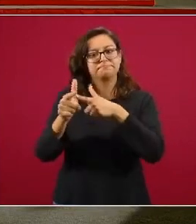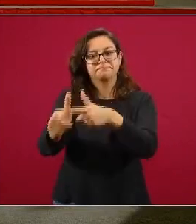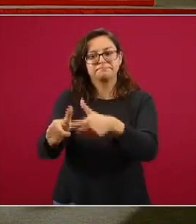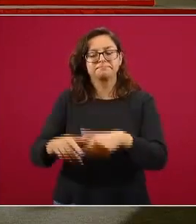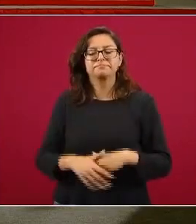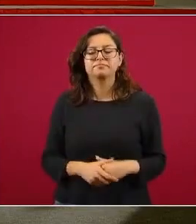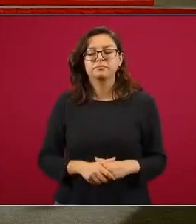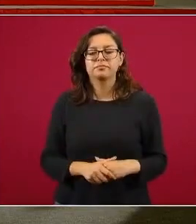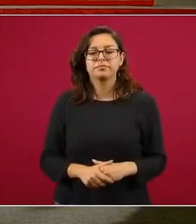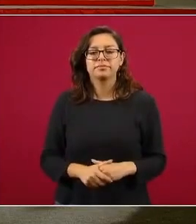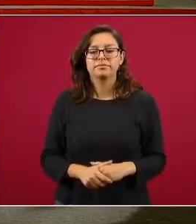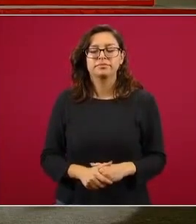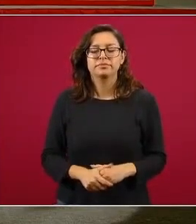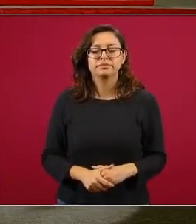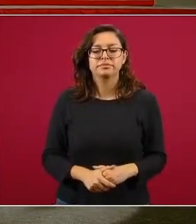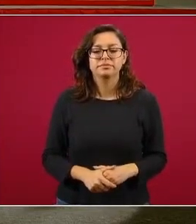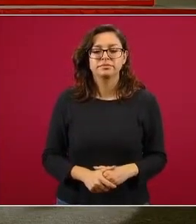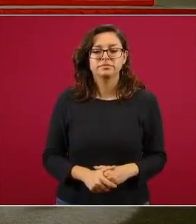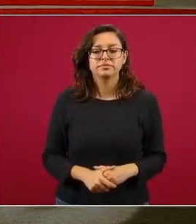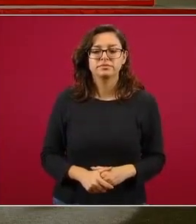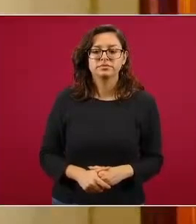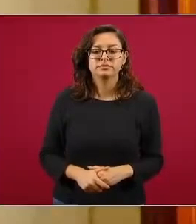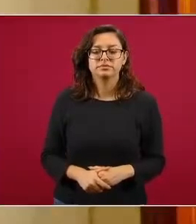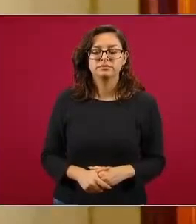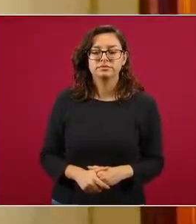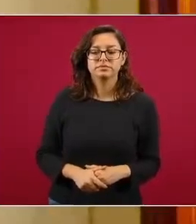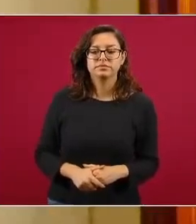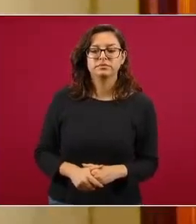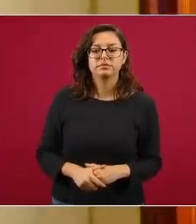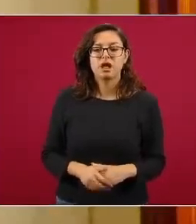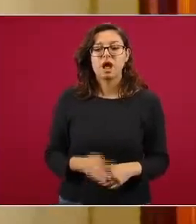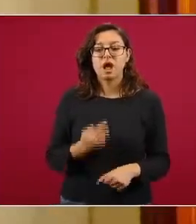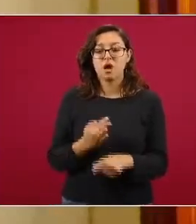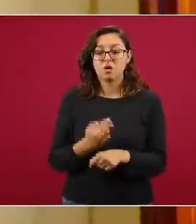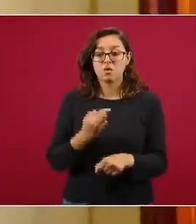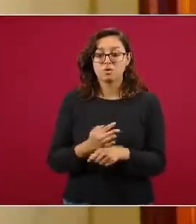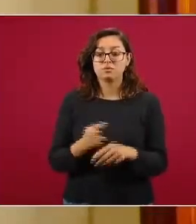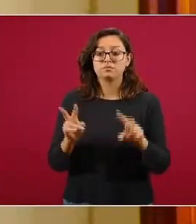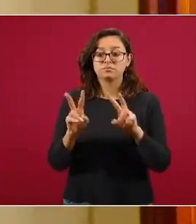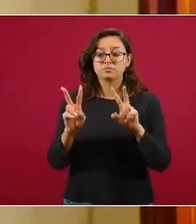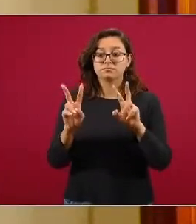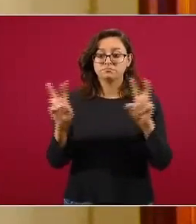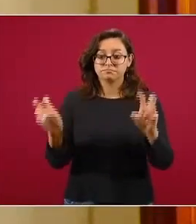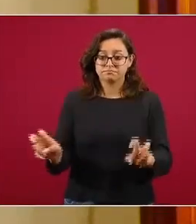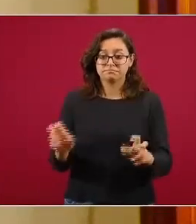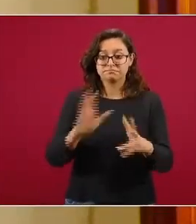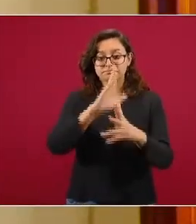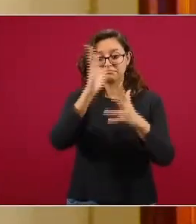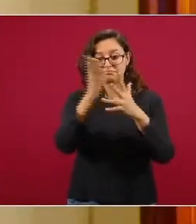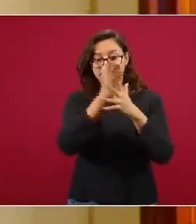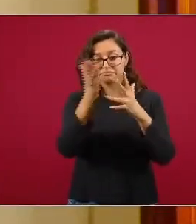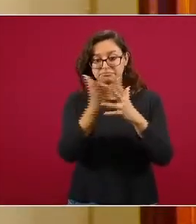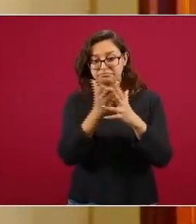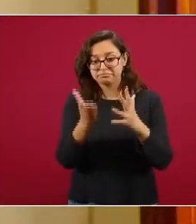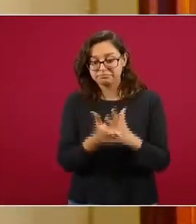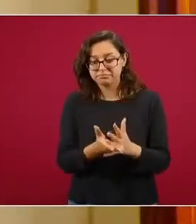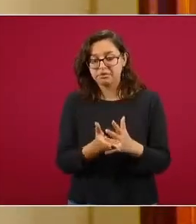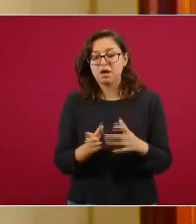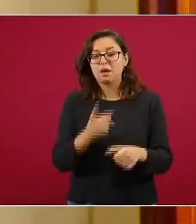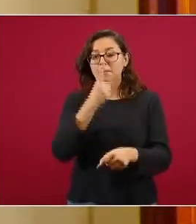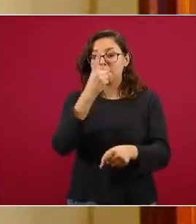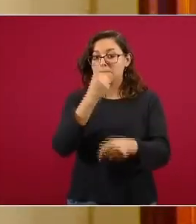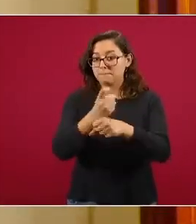Bien, en este momento vamos a dividirlo por fases. La primera fase cuenta con 16 estados de la República en donde